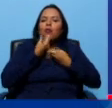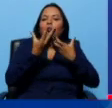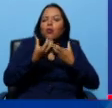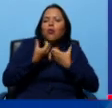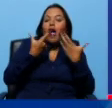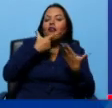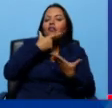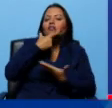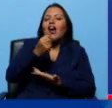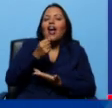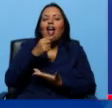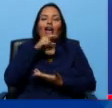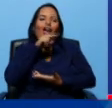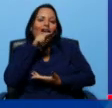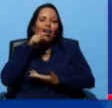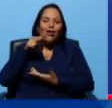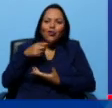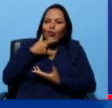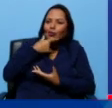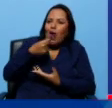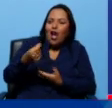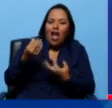facilidad para